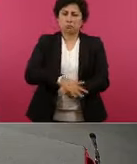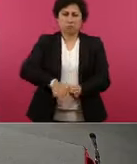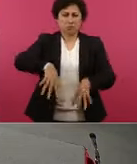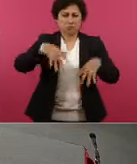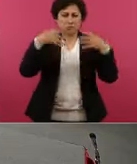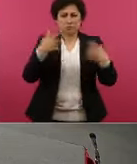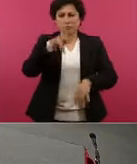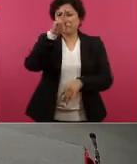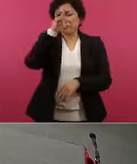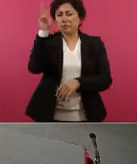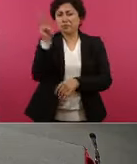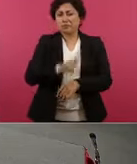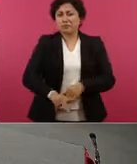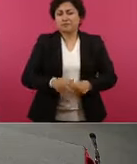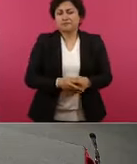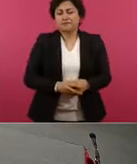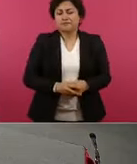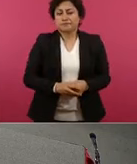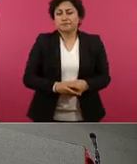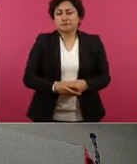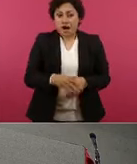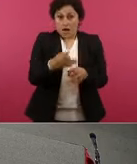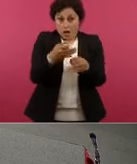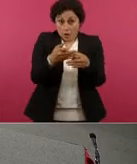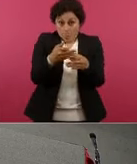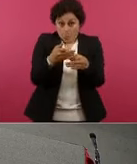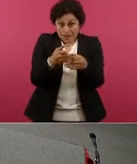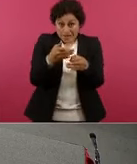No, ahora nos quejamos porque